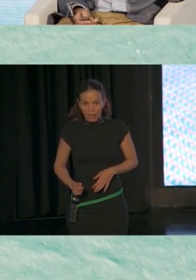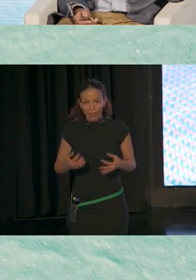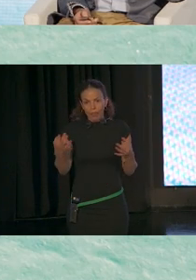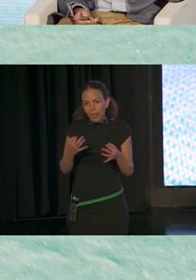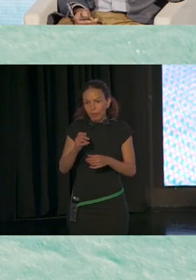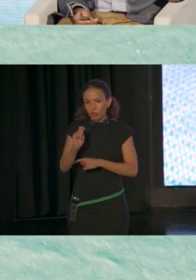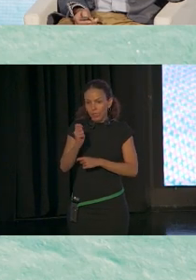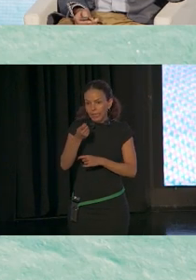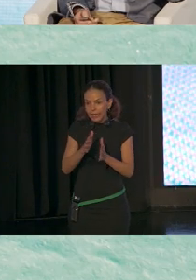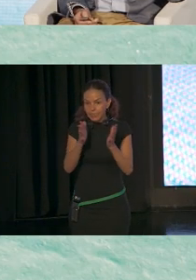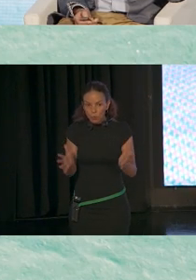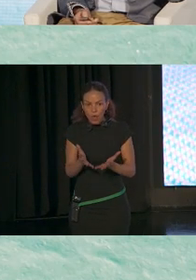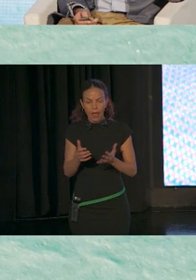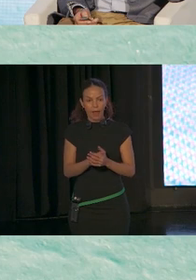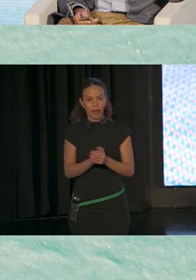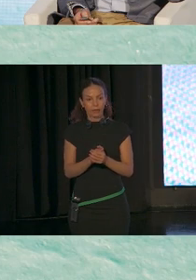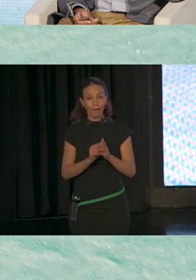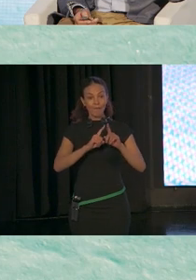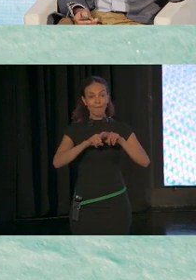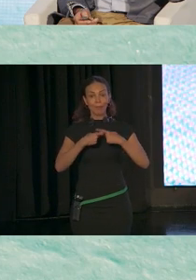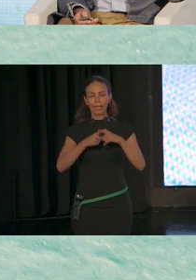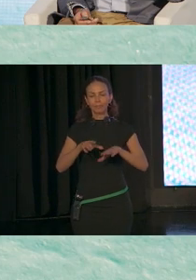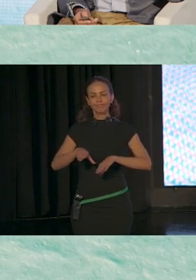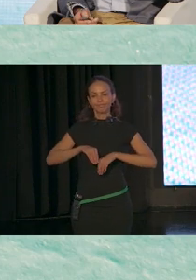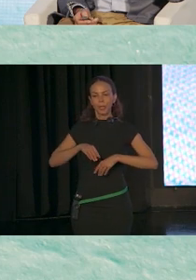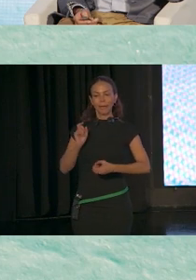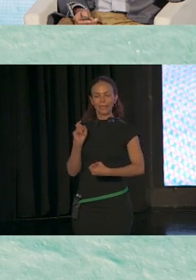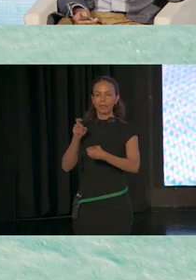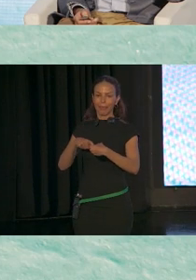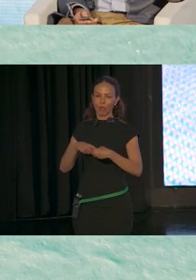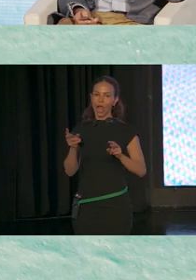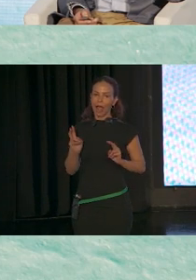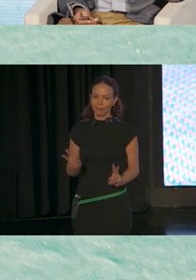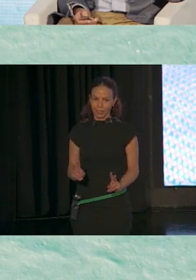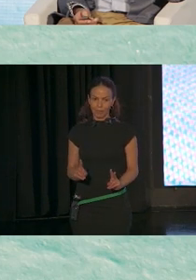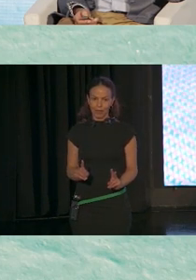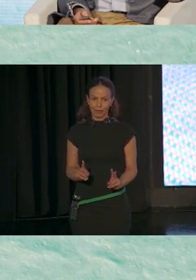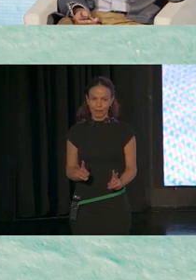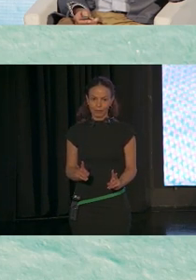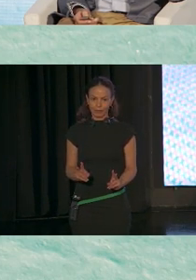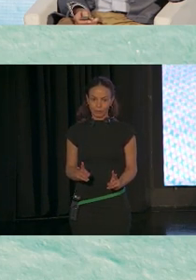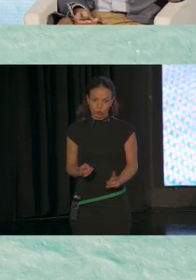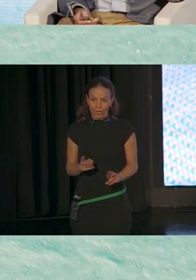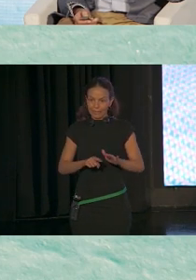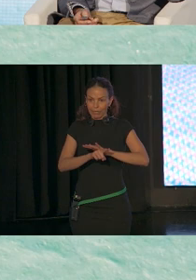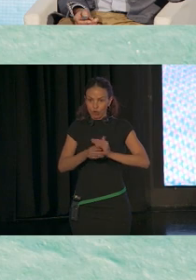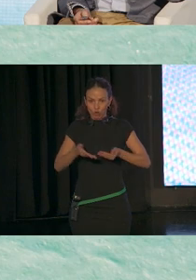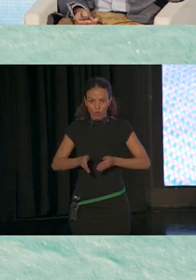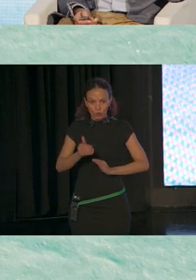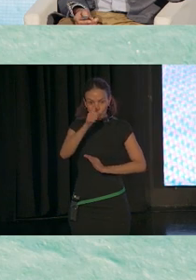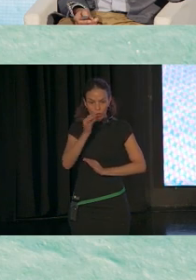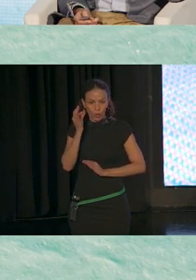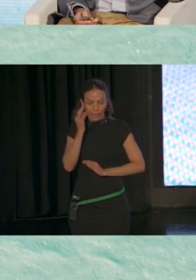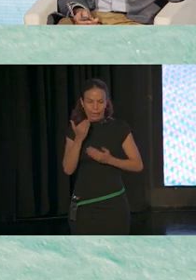debe estimularlo. Los familiares asumen una participación activa en el desarrollo de sus hijos e hijas con el apoyo de